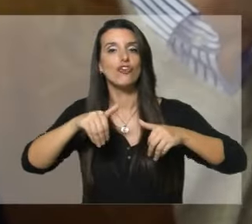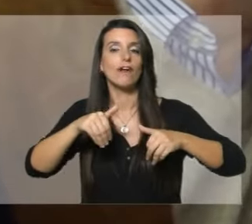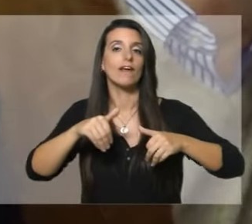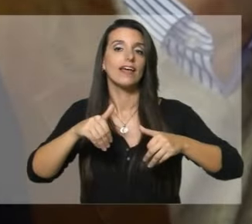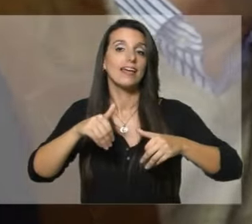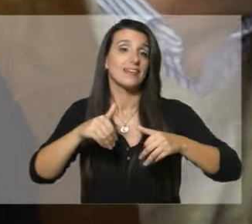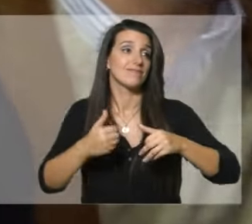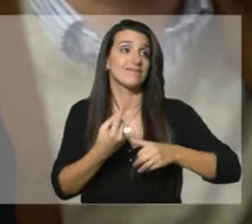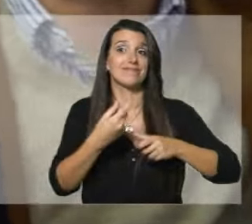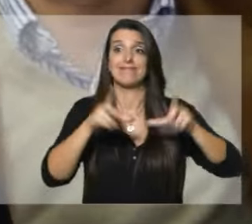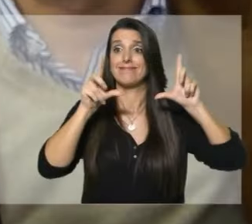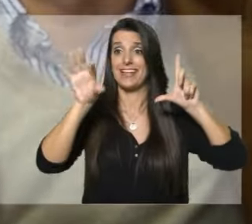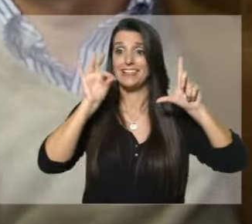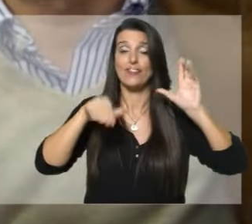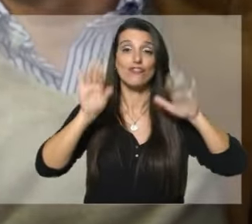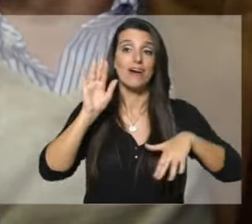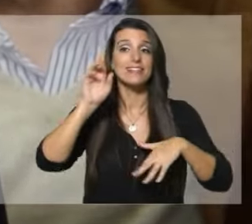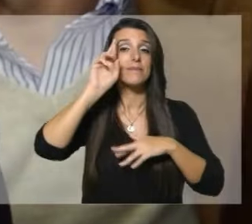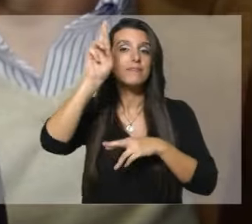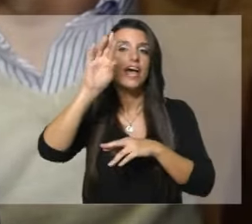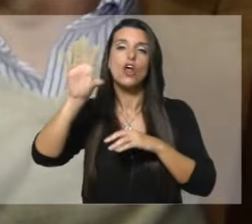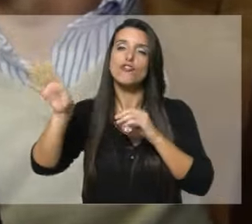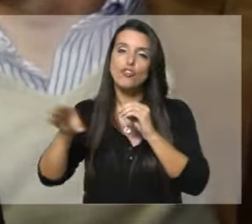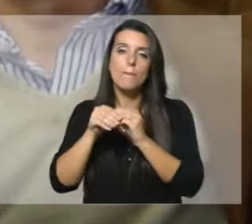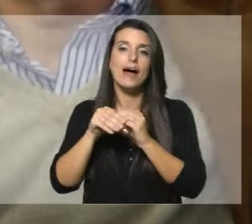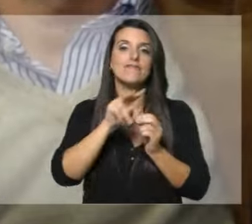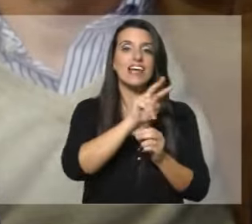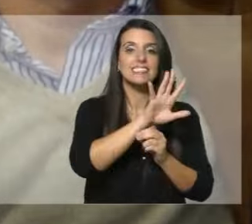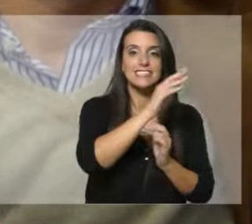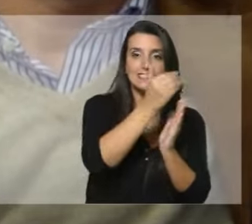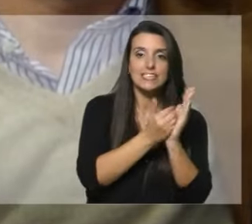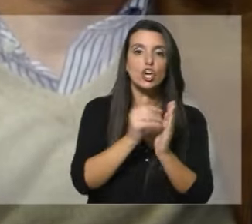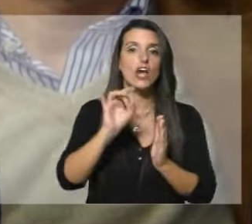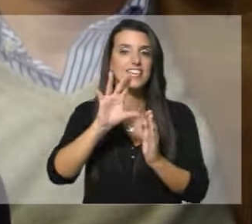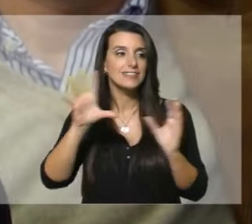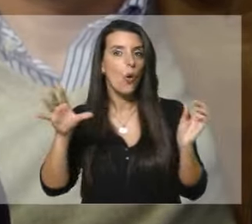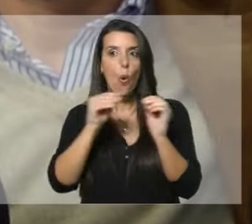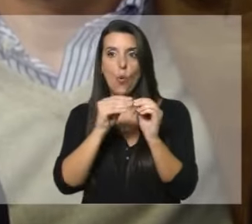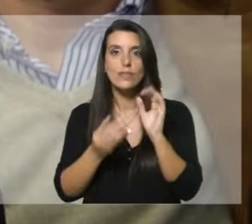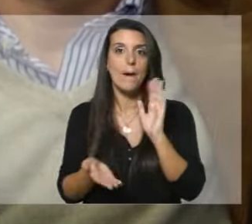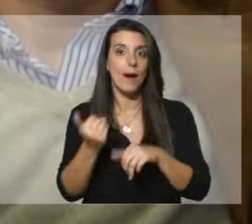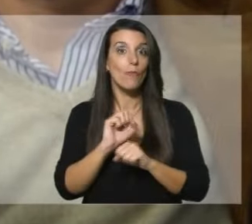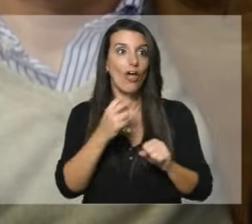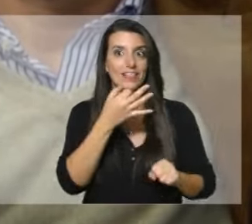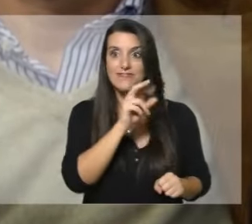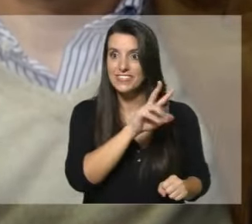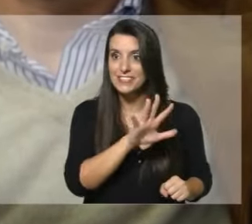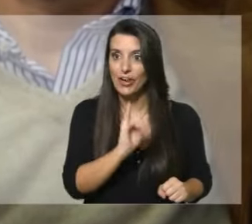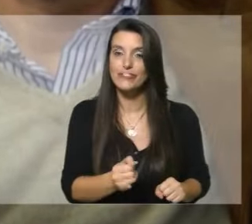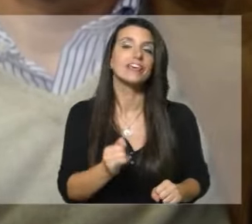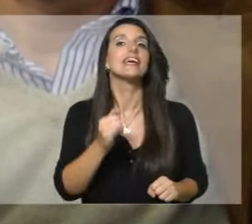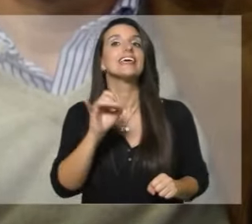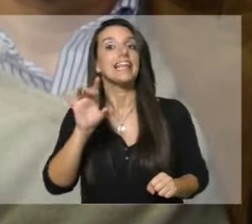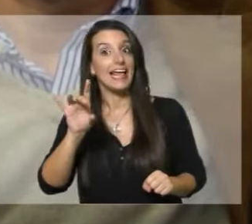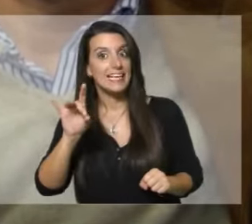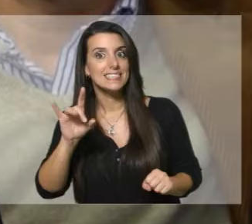respetar creemos que tenemos para sumar cosas entre la 25 y la 15 y puedo ser la 25 no y la